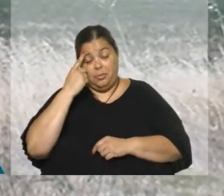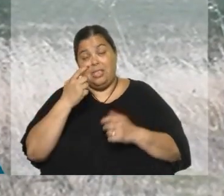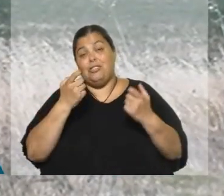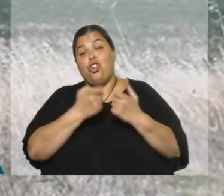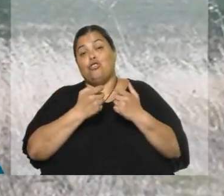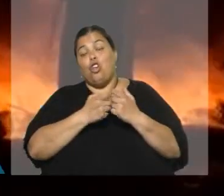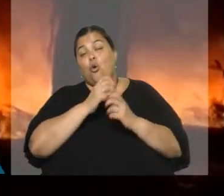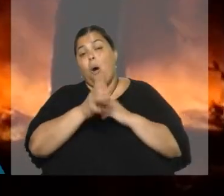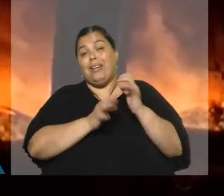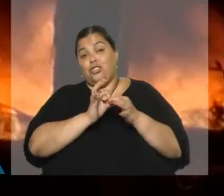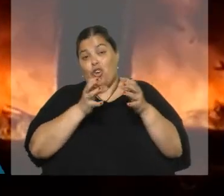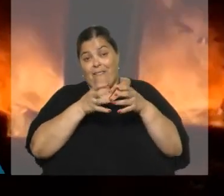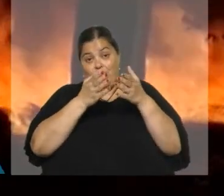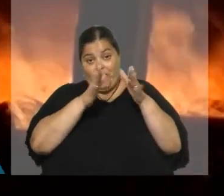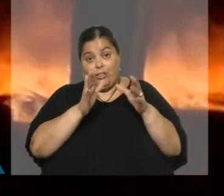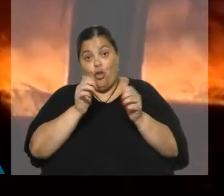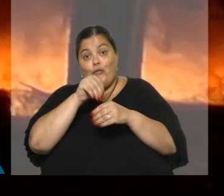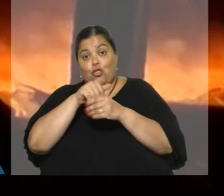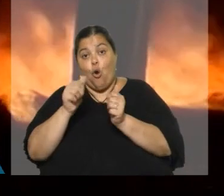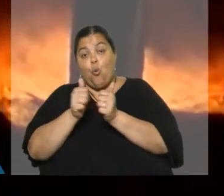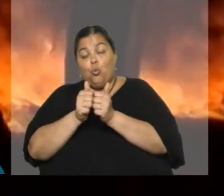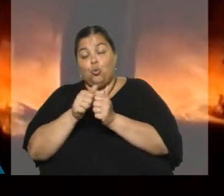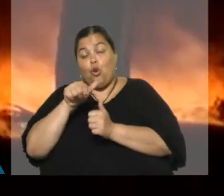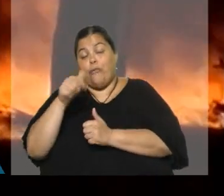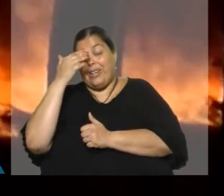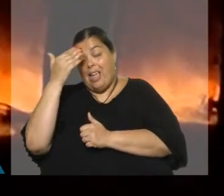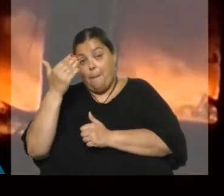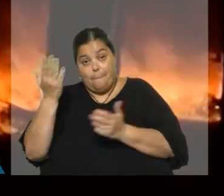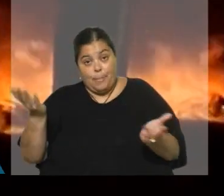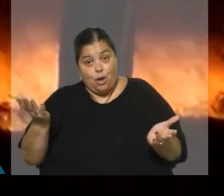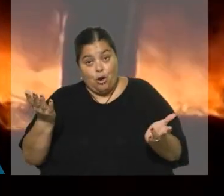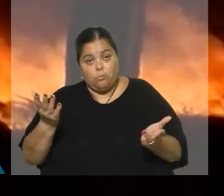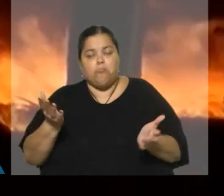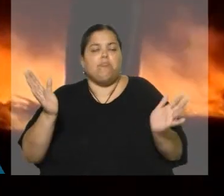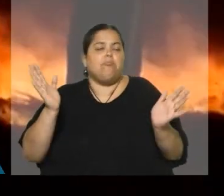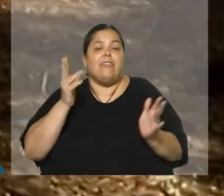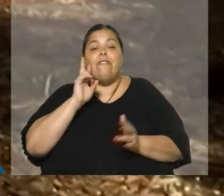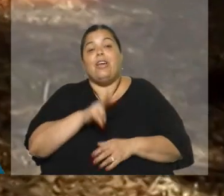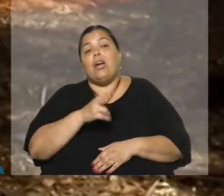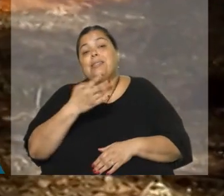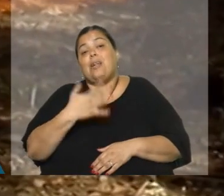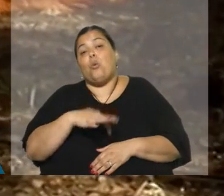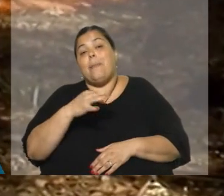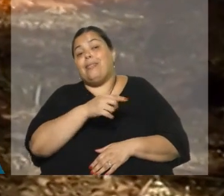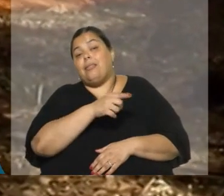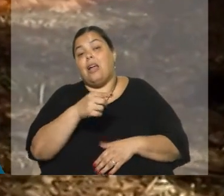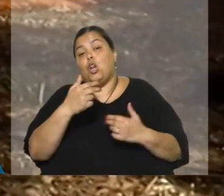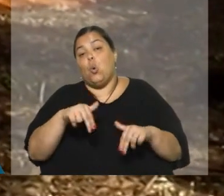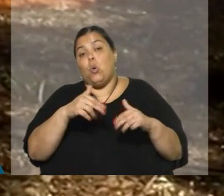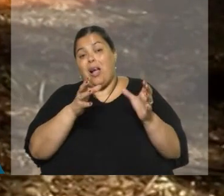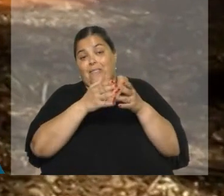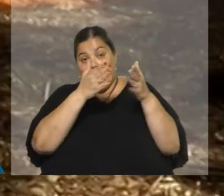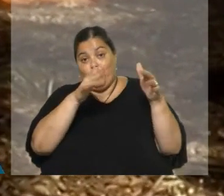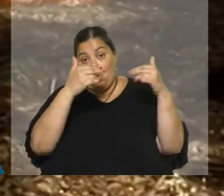este proyecto veo que este probablemente no nunca diseñó un proyecto forestal no tiene